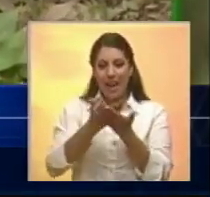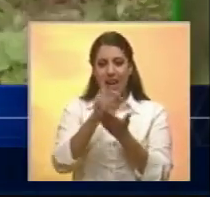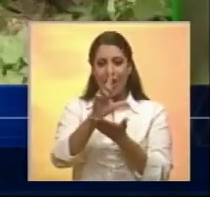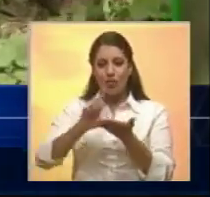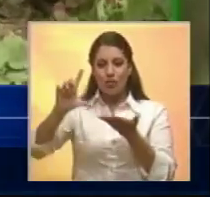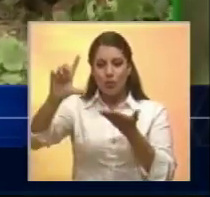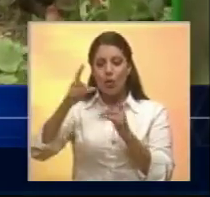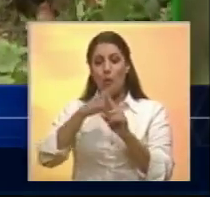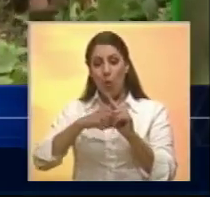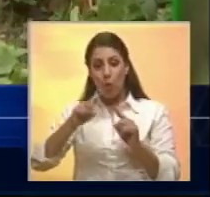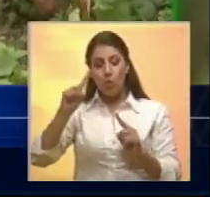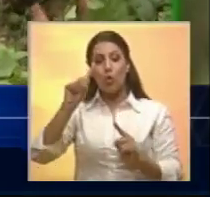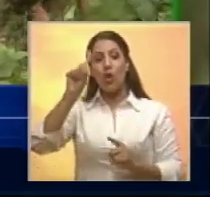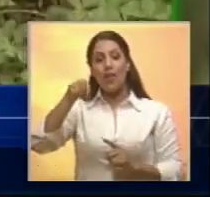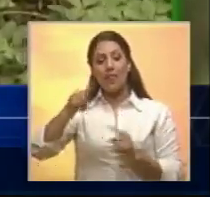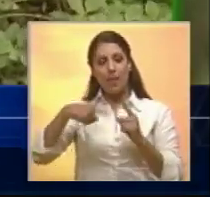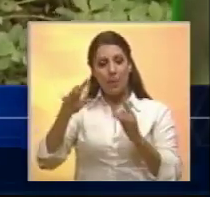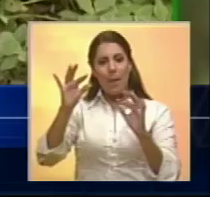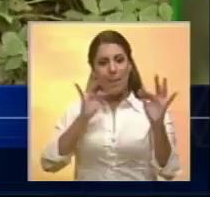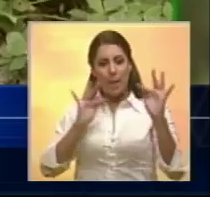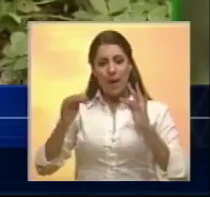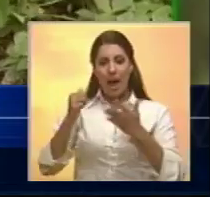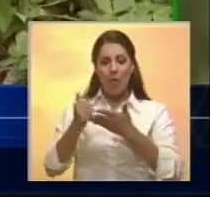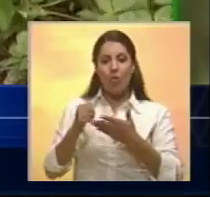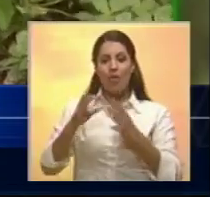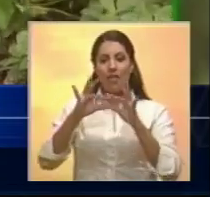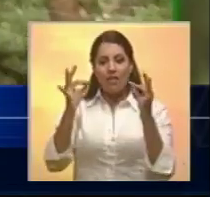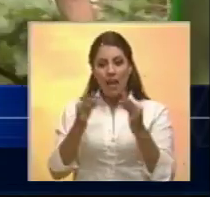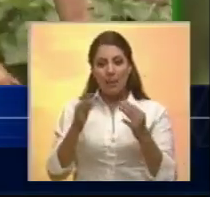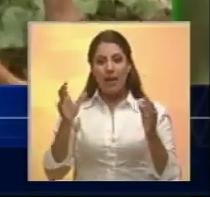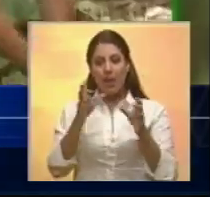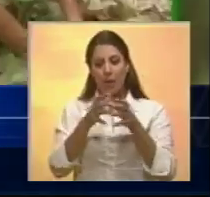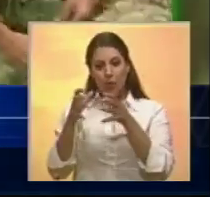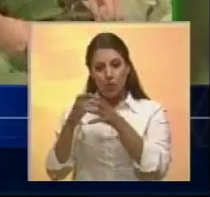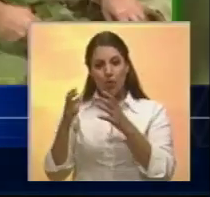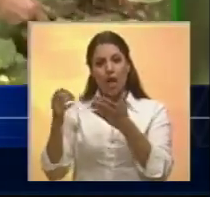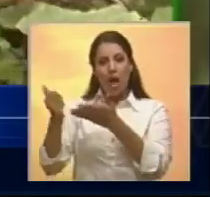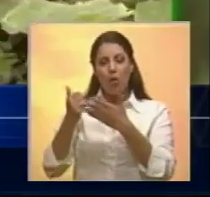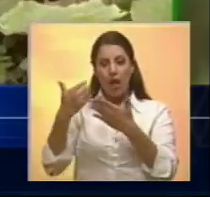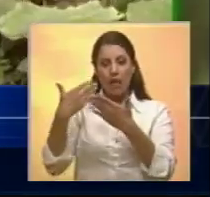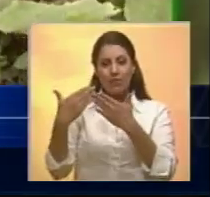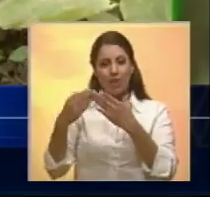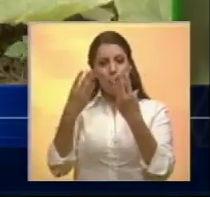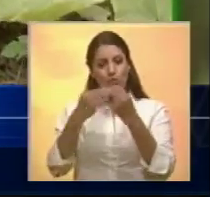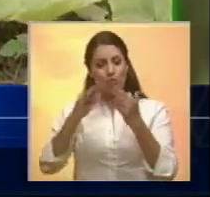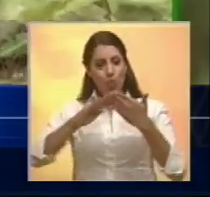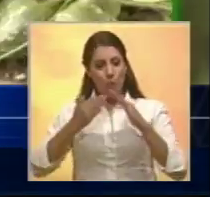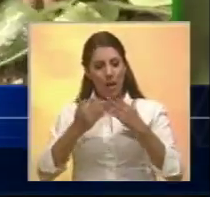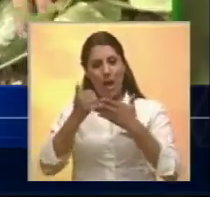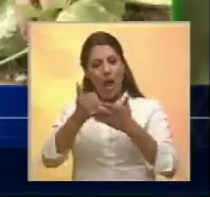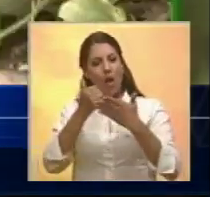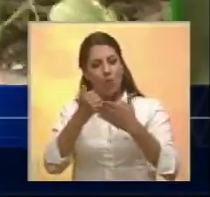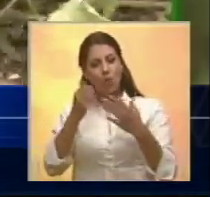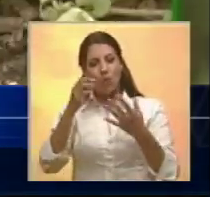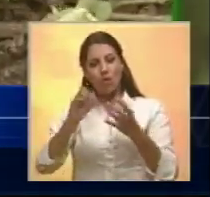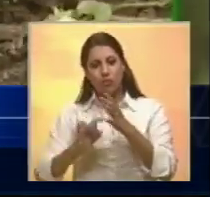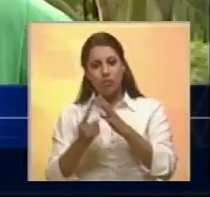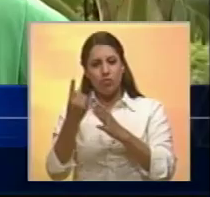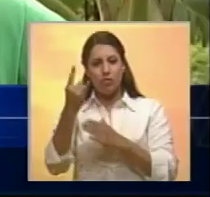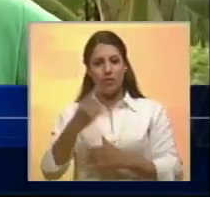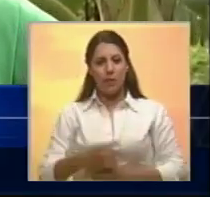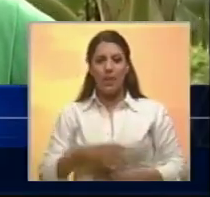fueron allegando familiares, vecinos, me han tomado en cuenta mucho mi comunidad para lo que es la agricultura